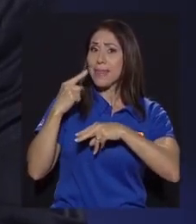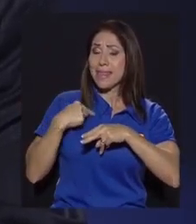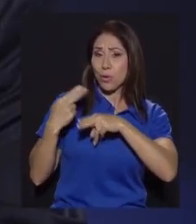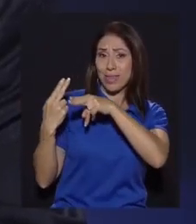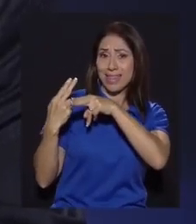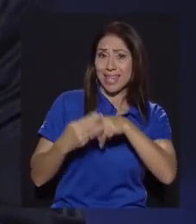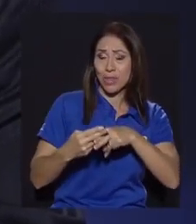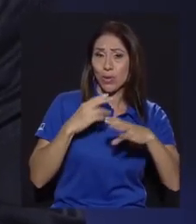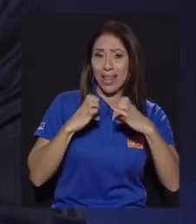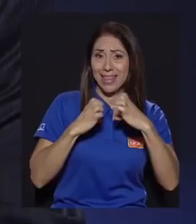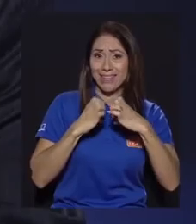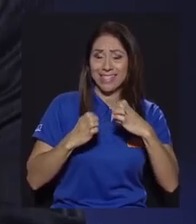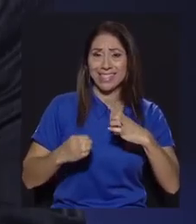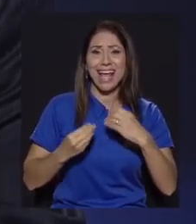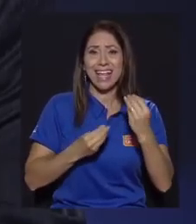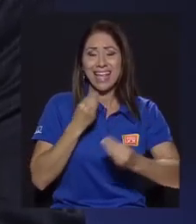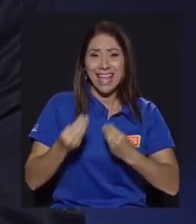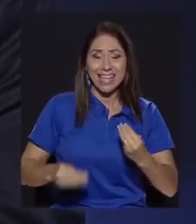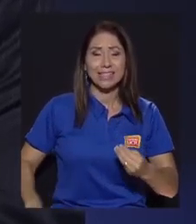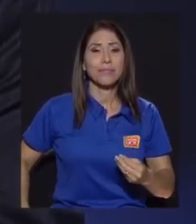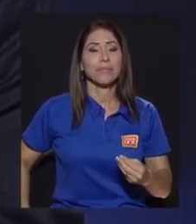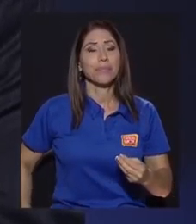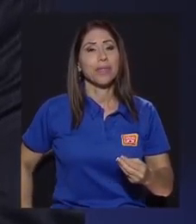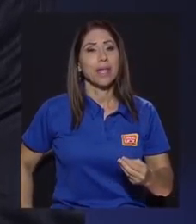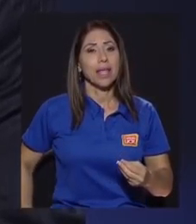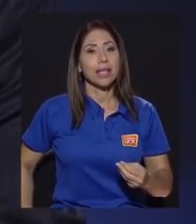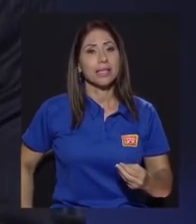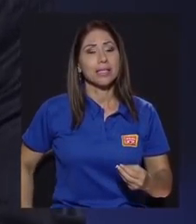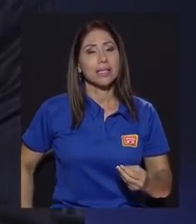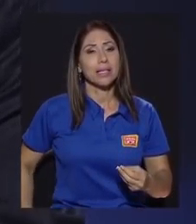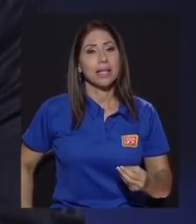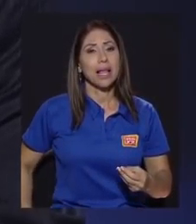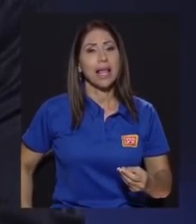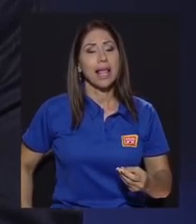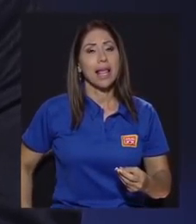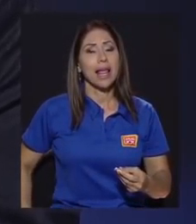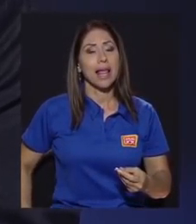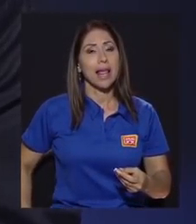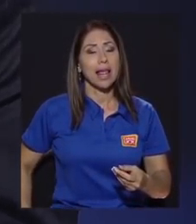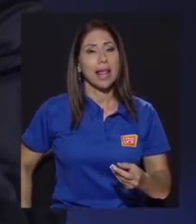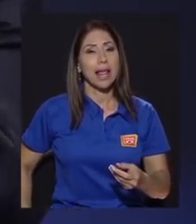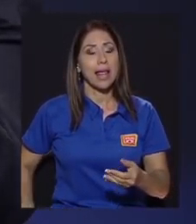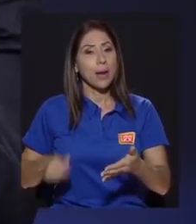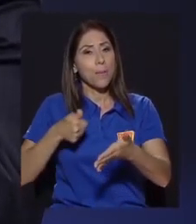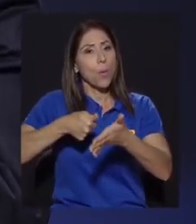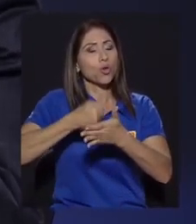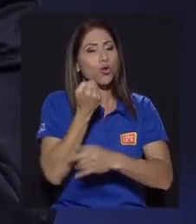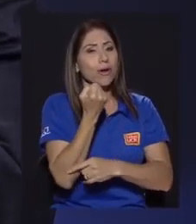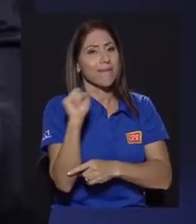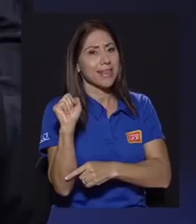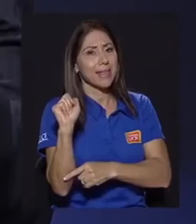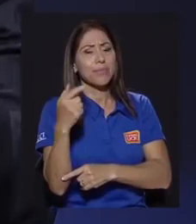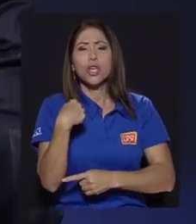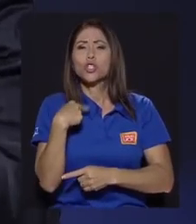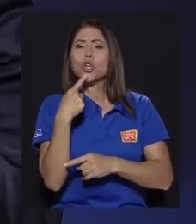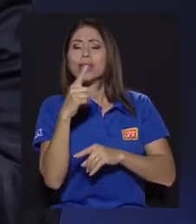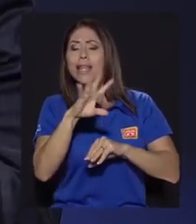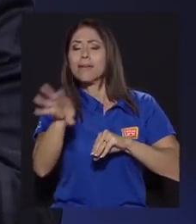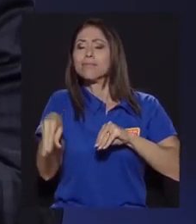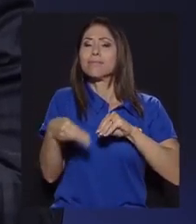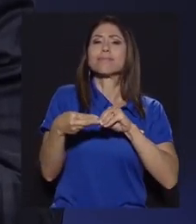entrevista se moviese vuelta rebelde rebelión si yo me permitiría sugerir un complemento rebelión de los